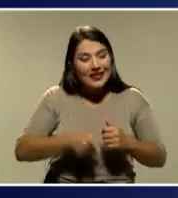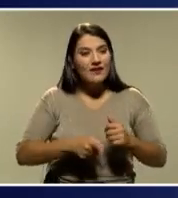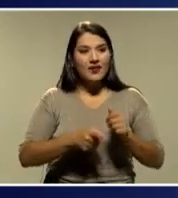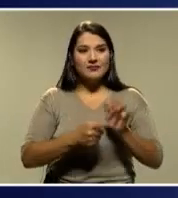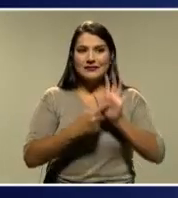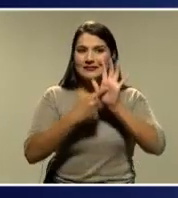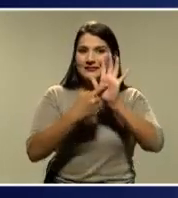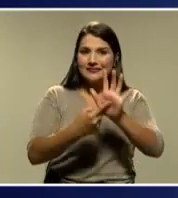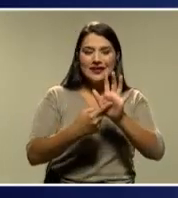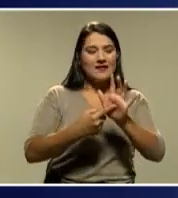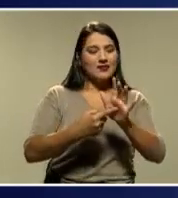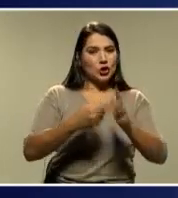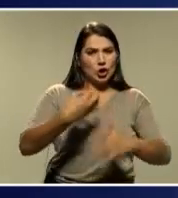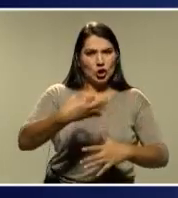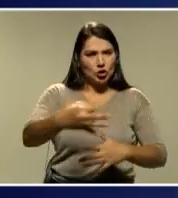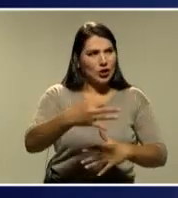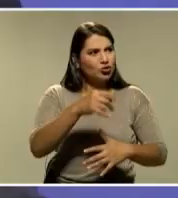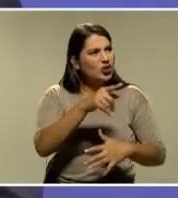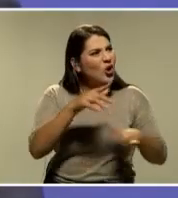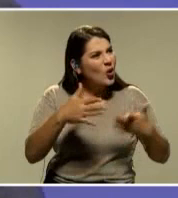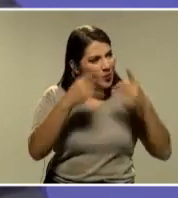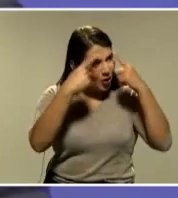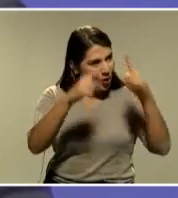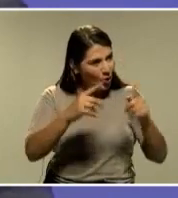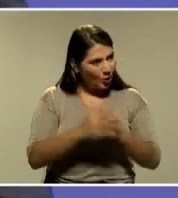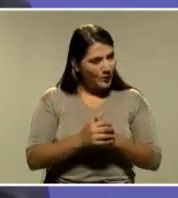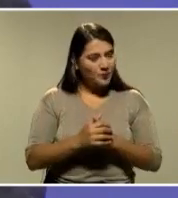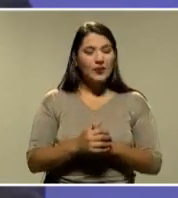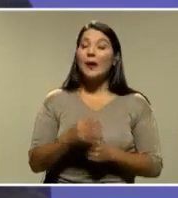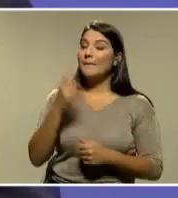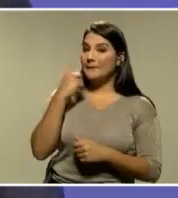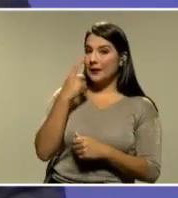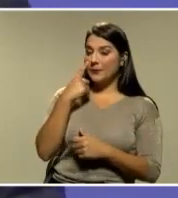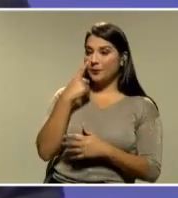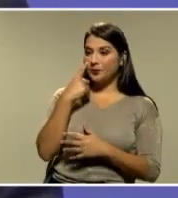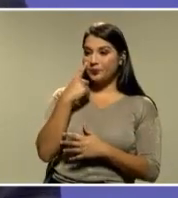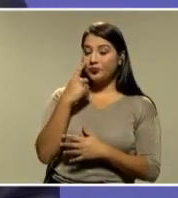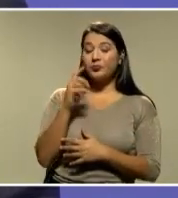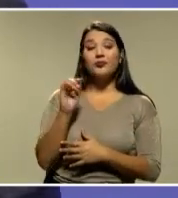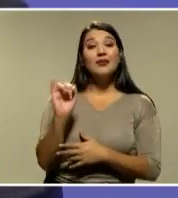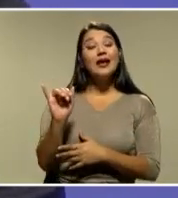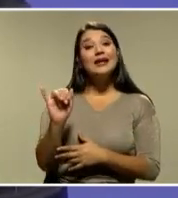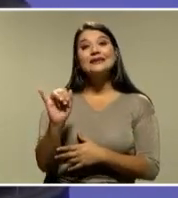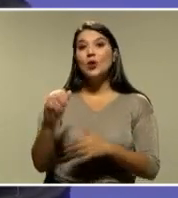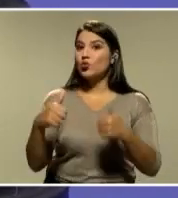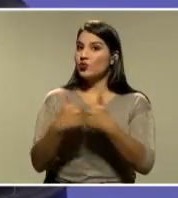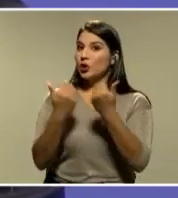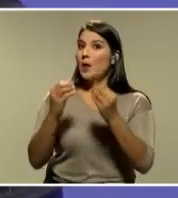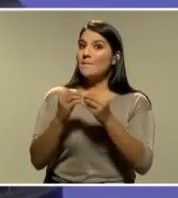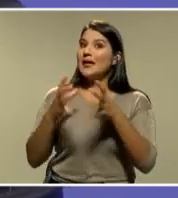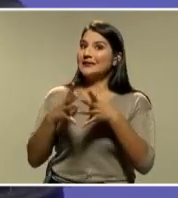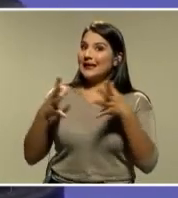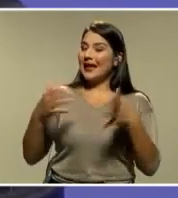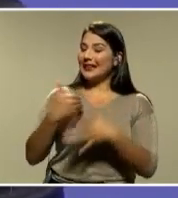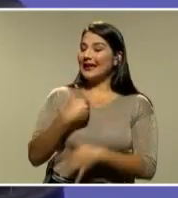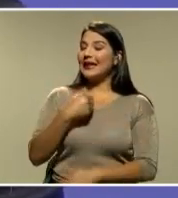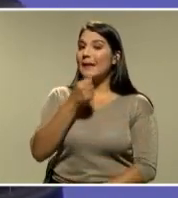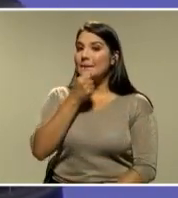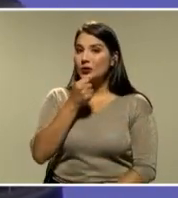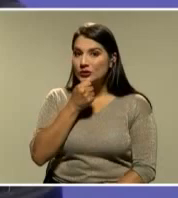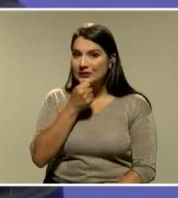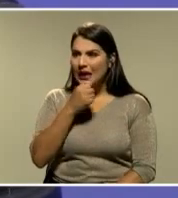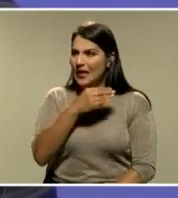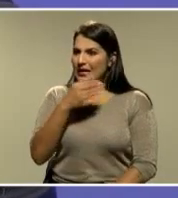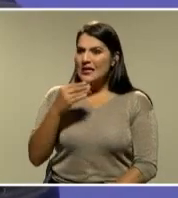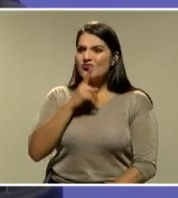aire, ¿cómo lo forjó? Fíjese, don Ernesto, que ese es uno de los retos más grandes del periodismo y que lo